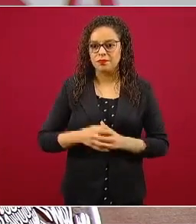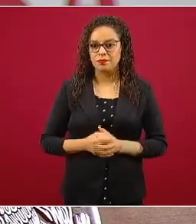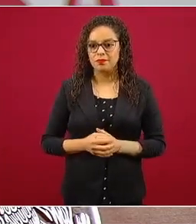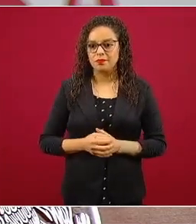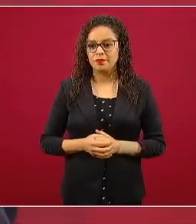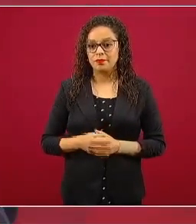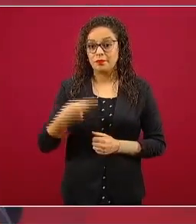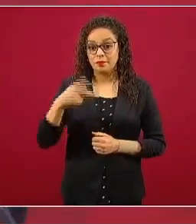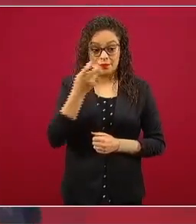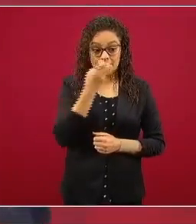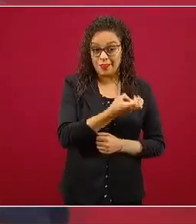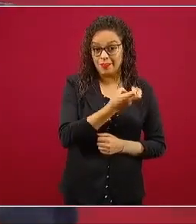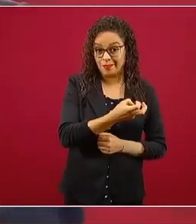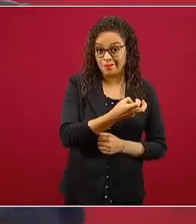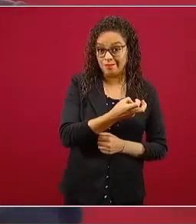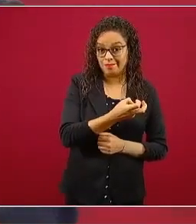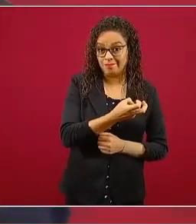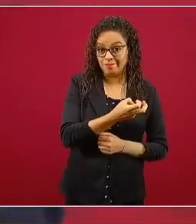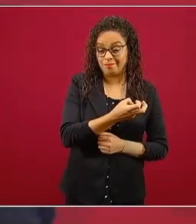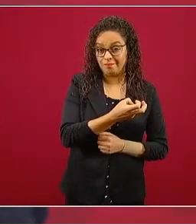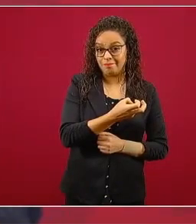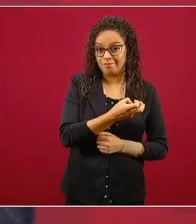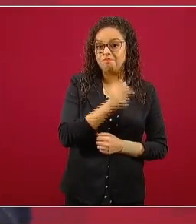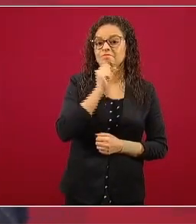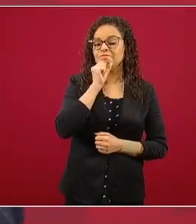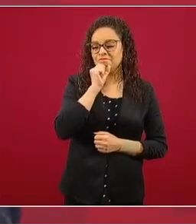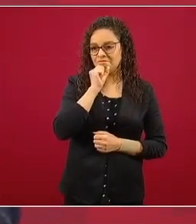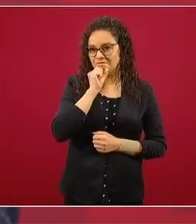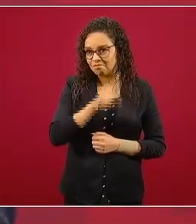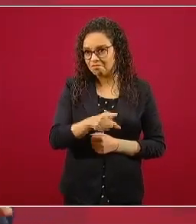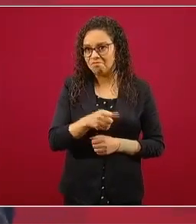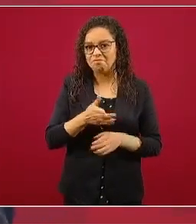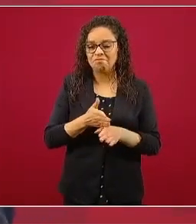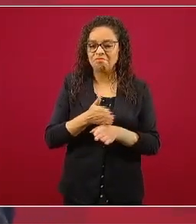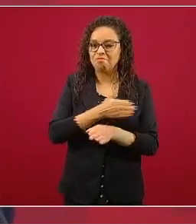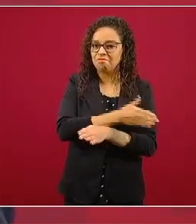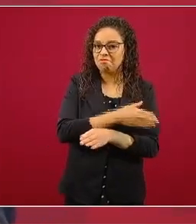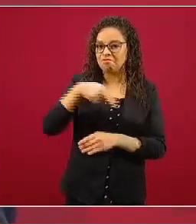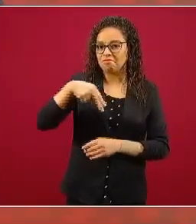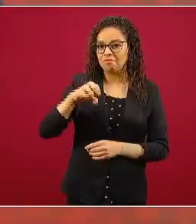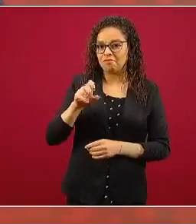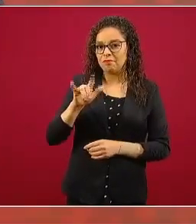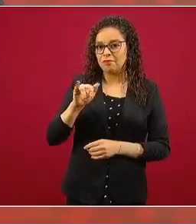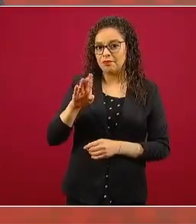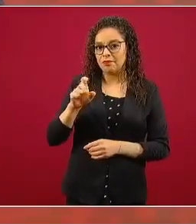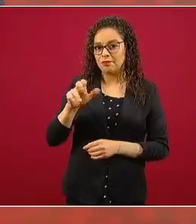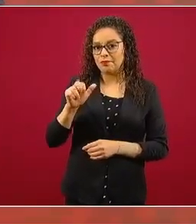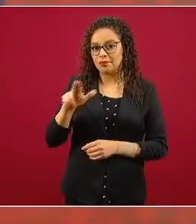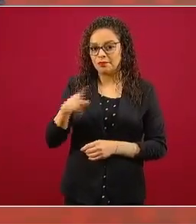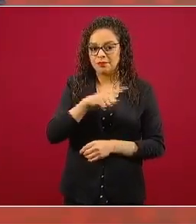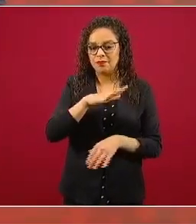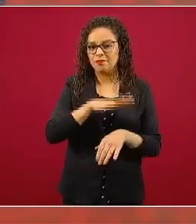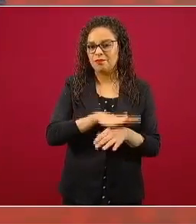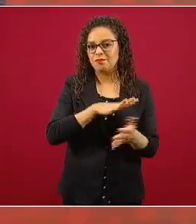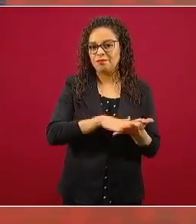llegó a predominar en el periodo neoliberal en todo lo relacionado con la salud.